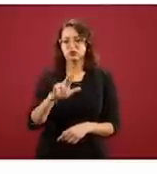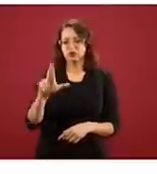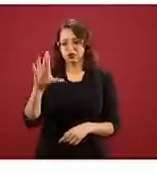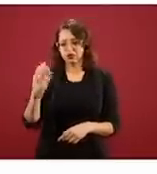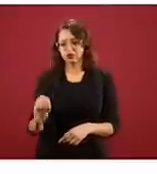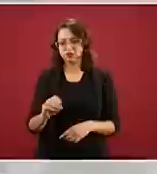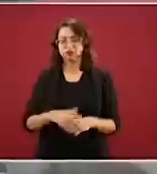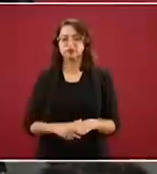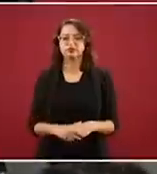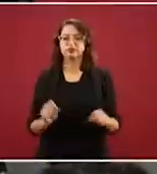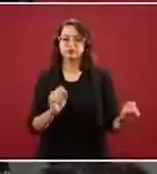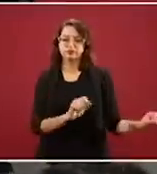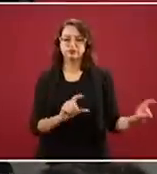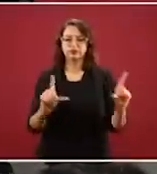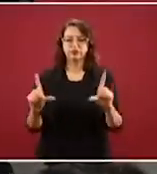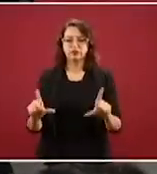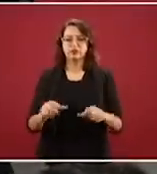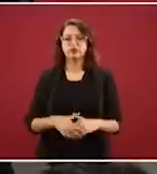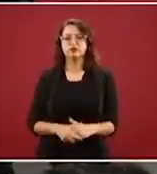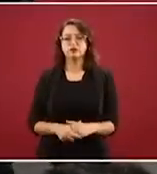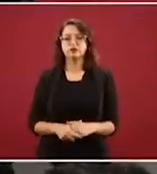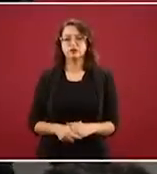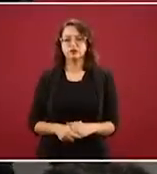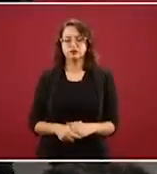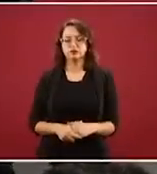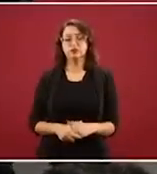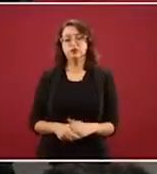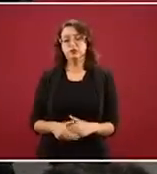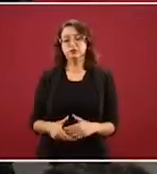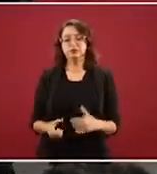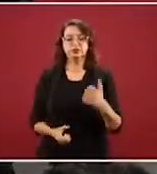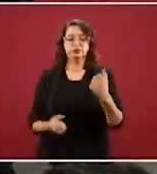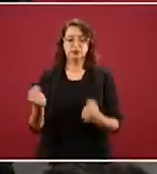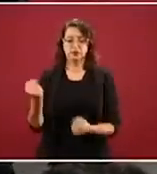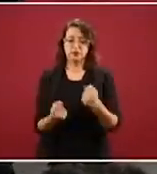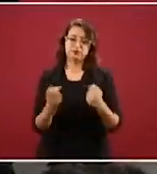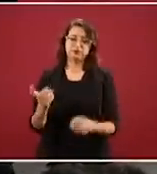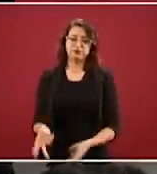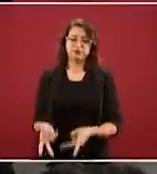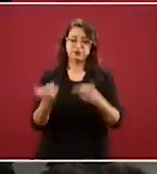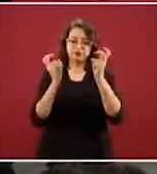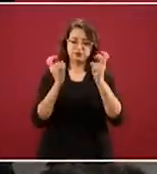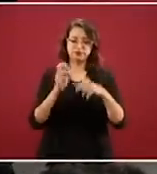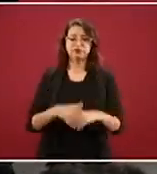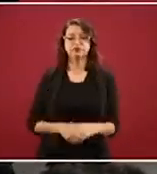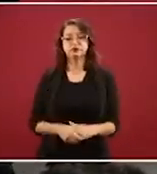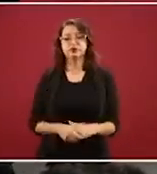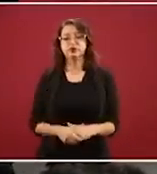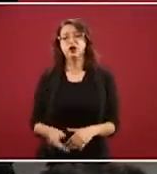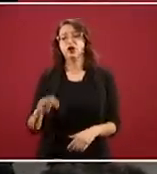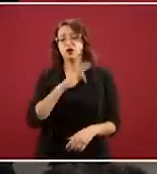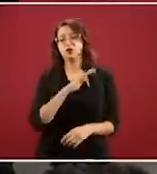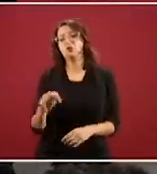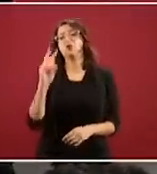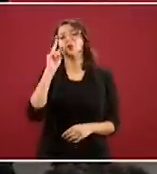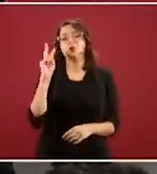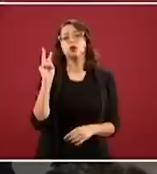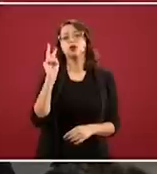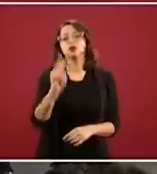acá. Adelante. Robo de vehículos automotor. Adelante. Aquí está el